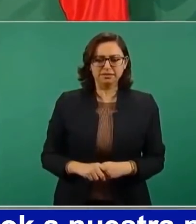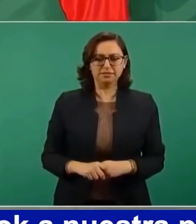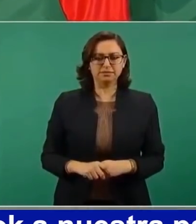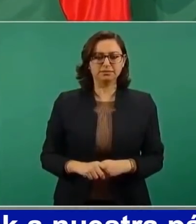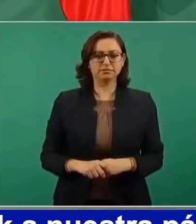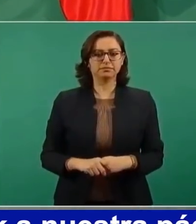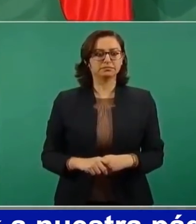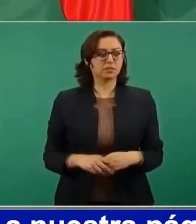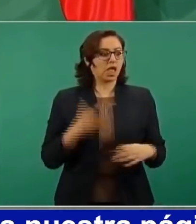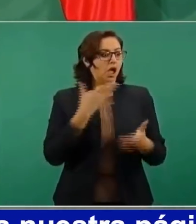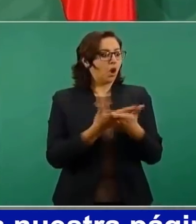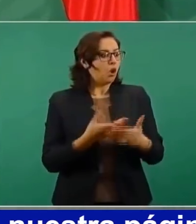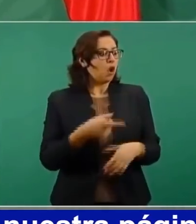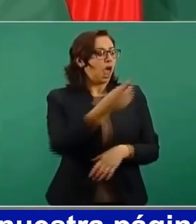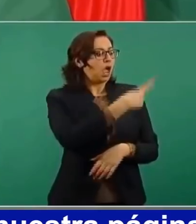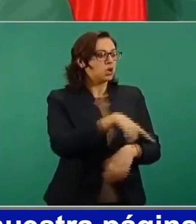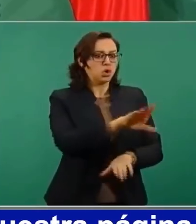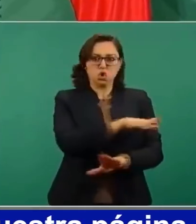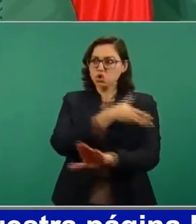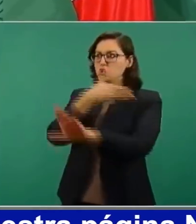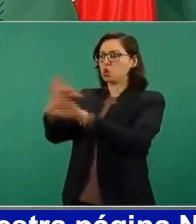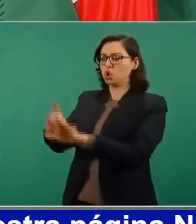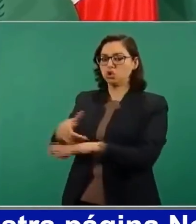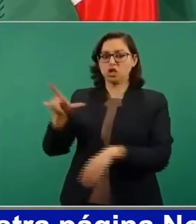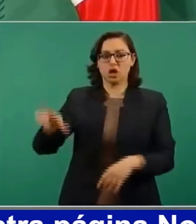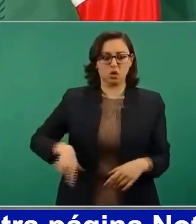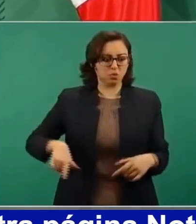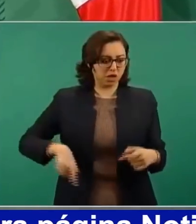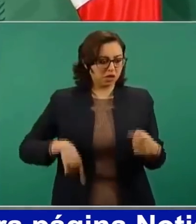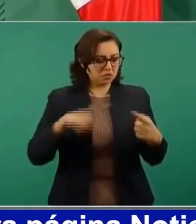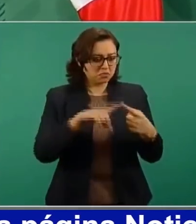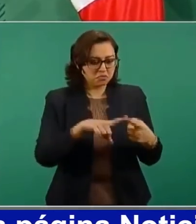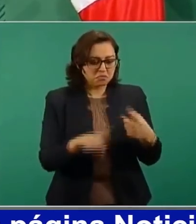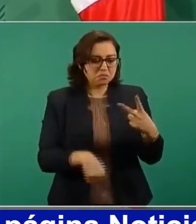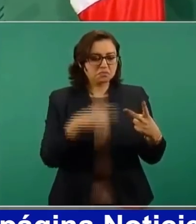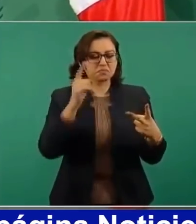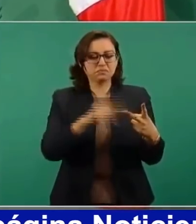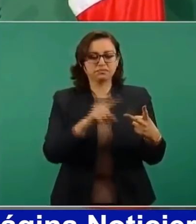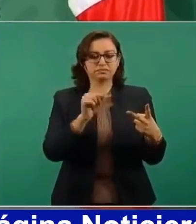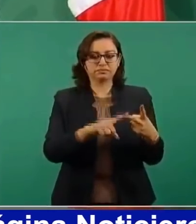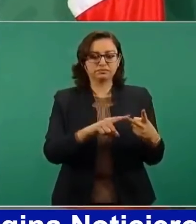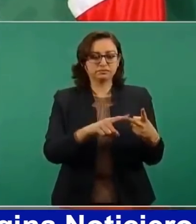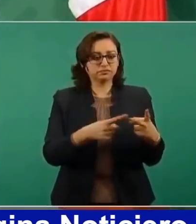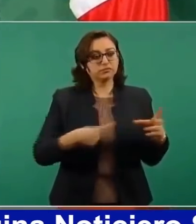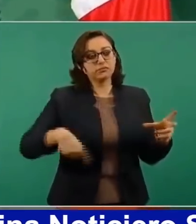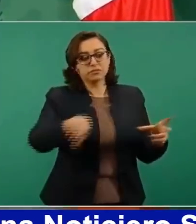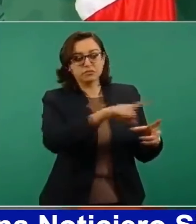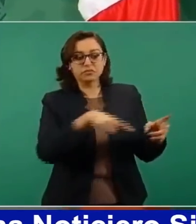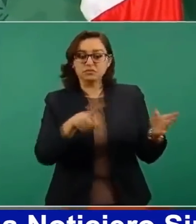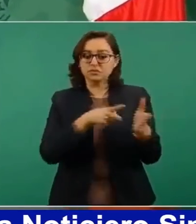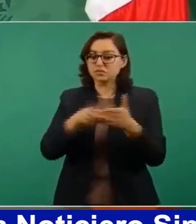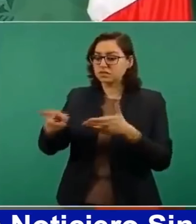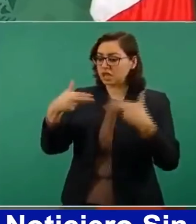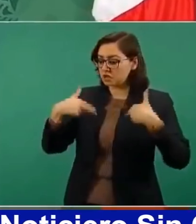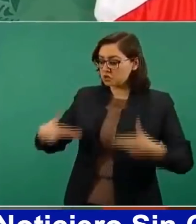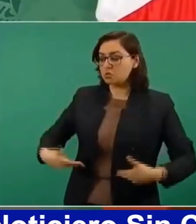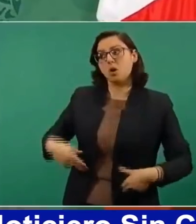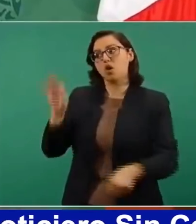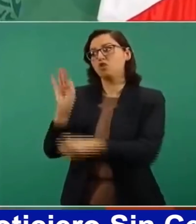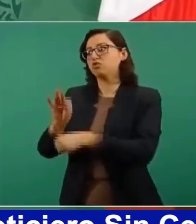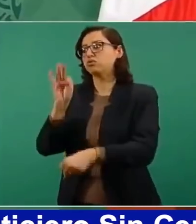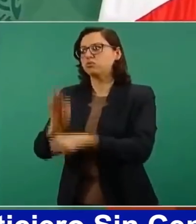se volvieron defensores de derechos humanos los que callaron